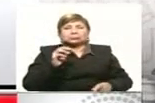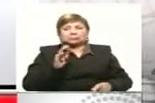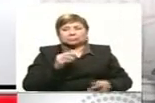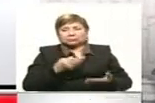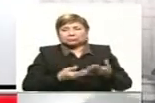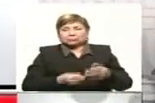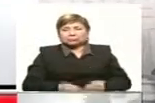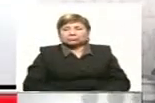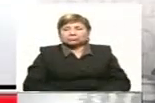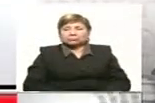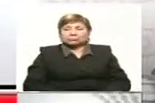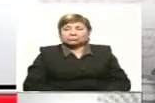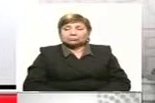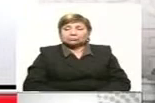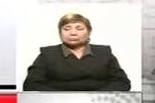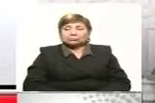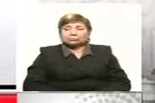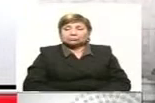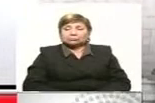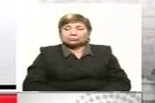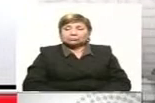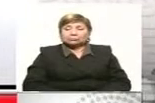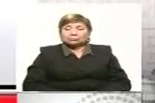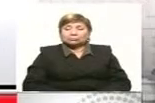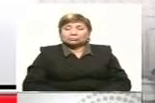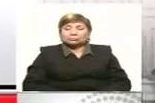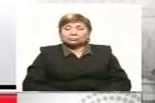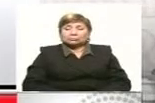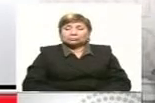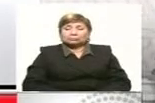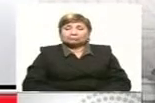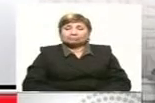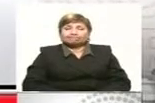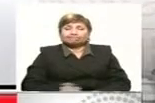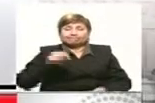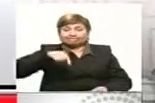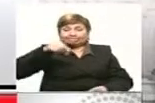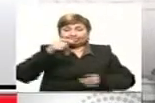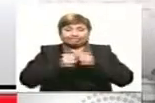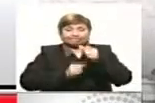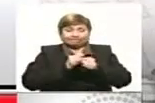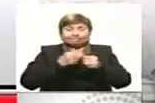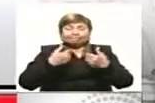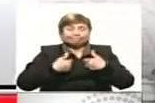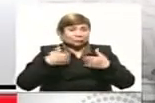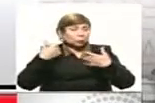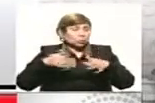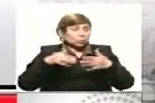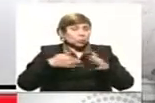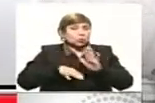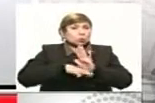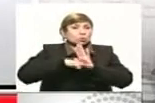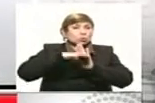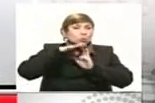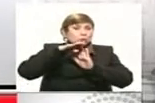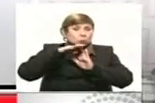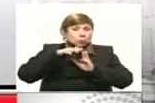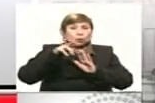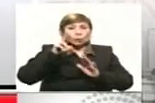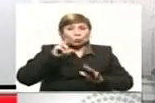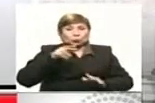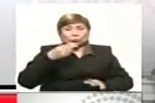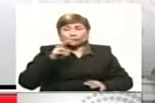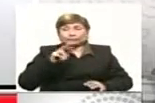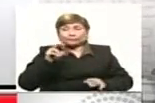ahí. Ahora, igual efectivamente este año tenemos una cantidad de pago de deuda que es bastante mayor. Sí, es verdad que el 2022